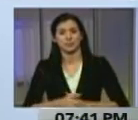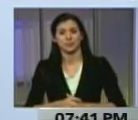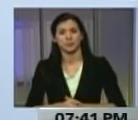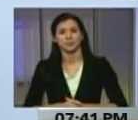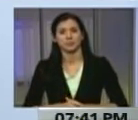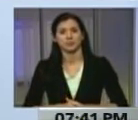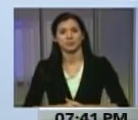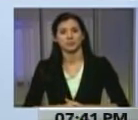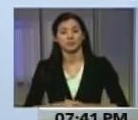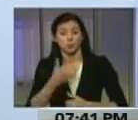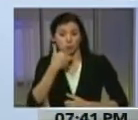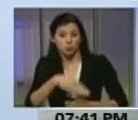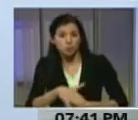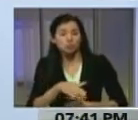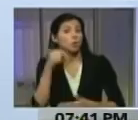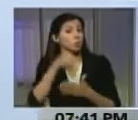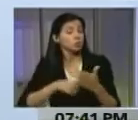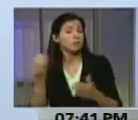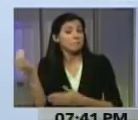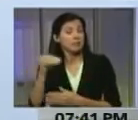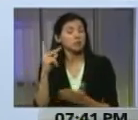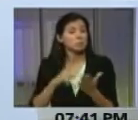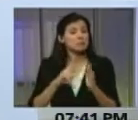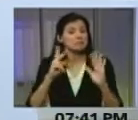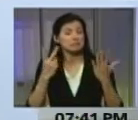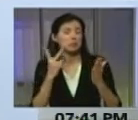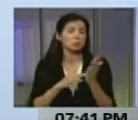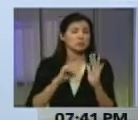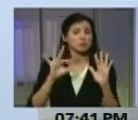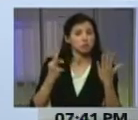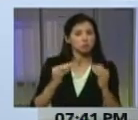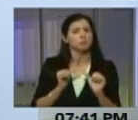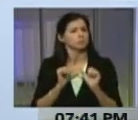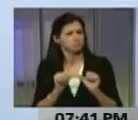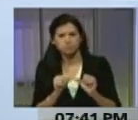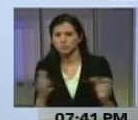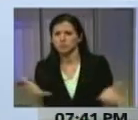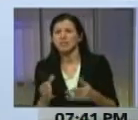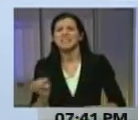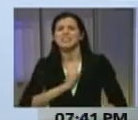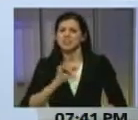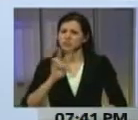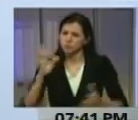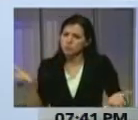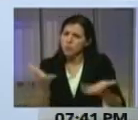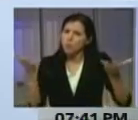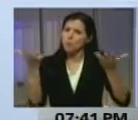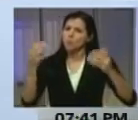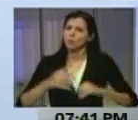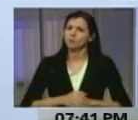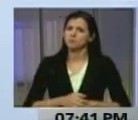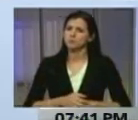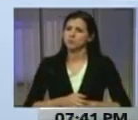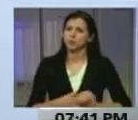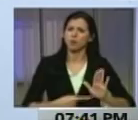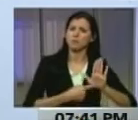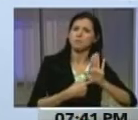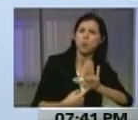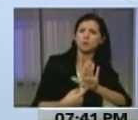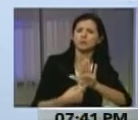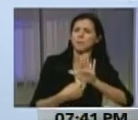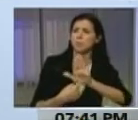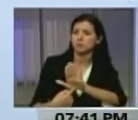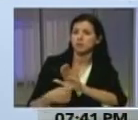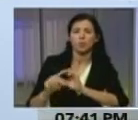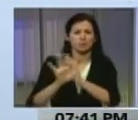las batallas que están por dar en el 2017, 2018, pongamos la identidad venezolana como un escudo frente a